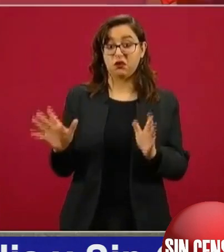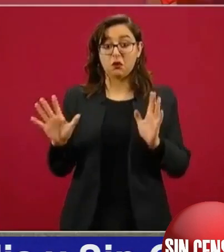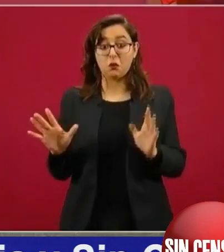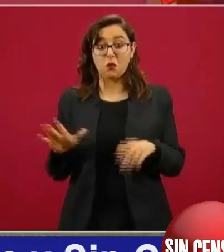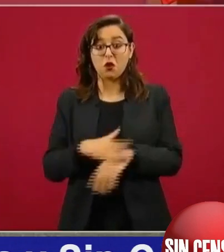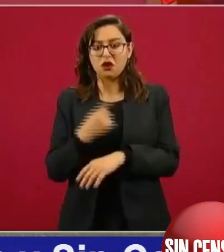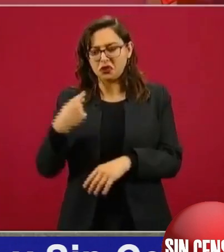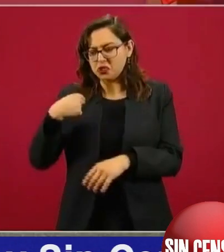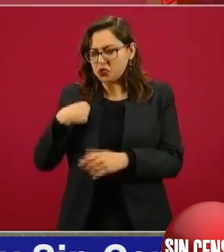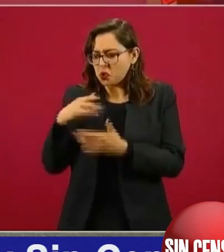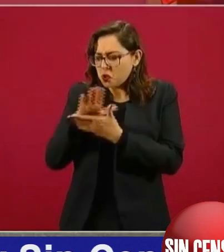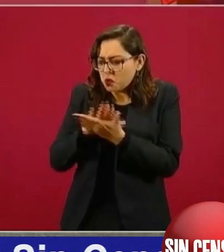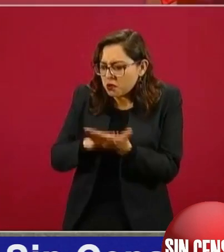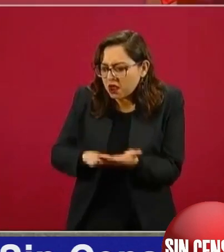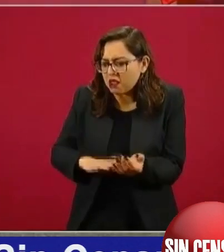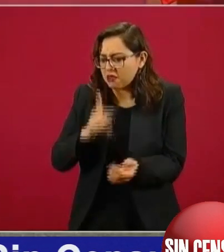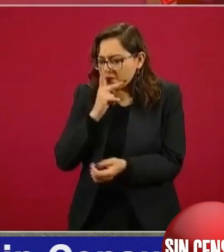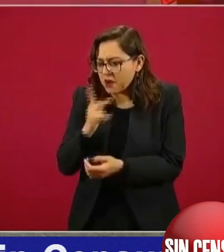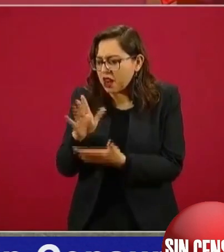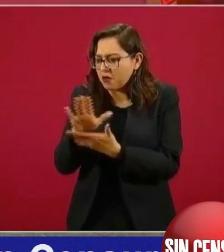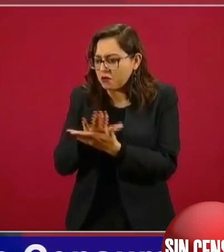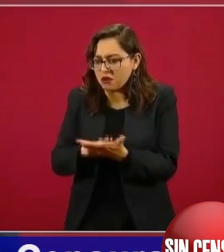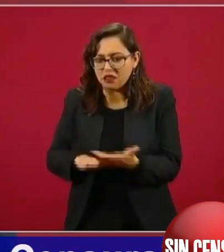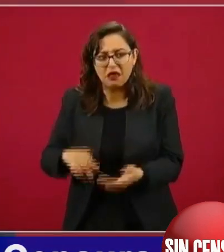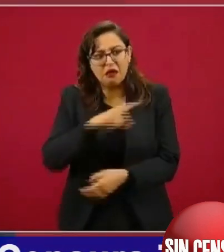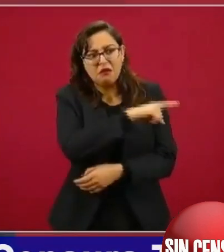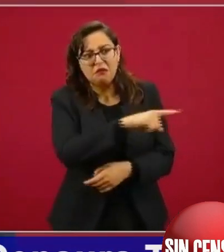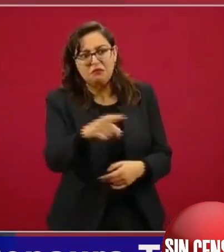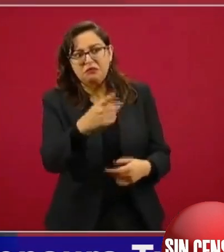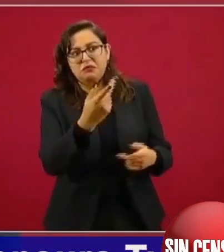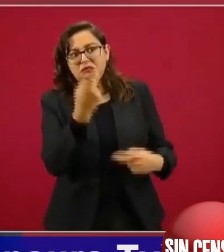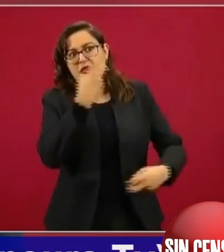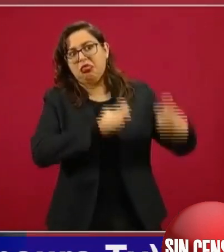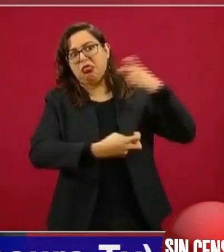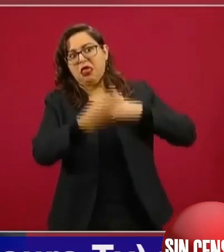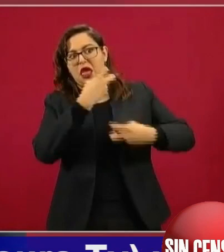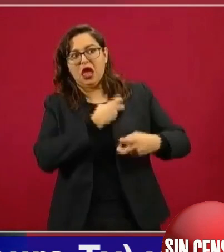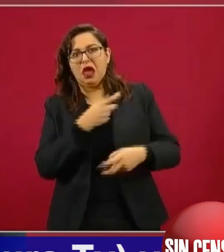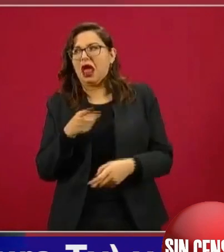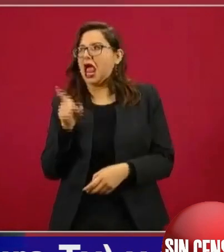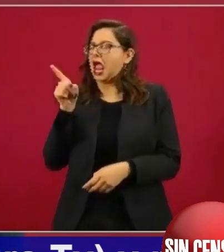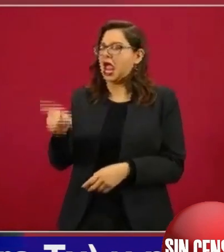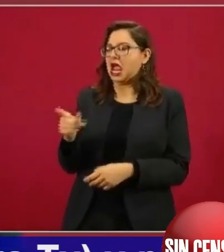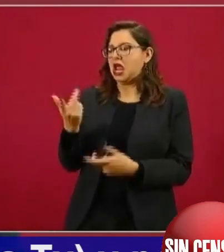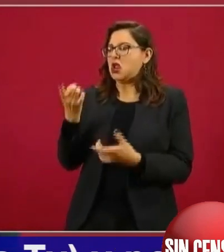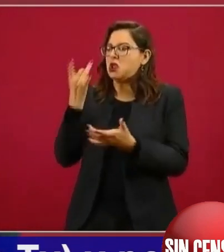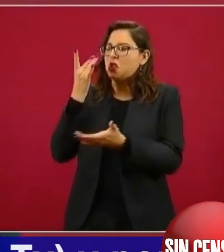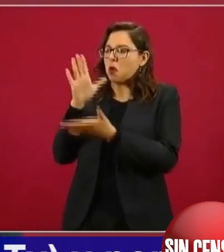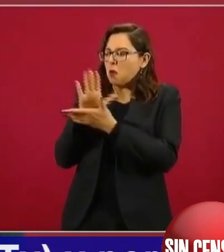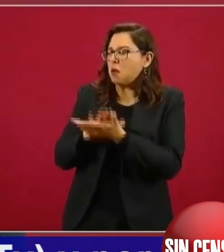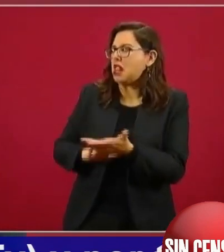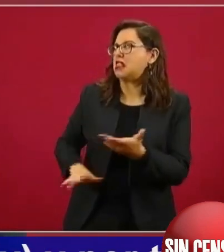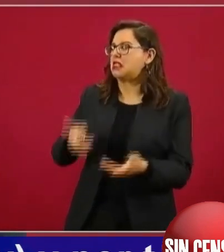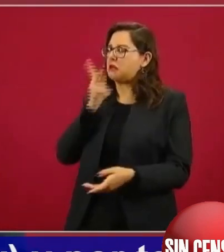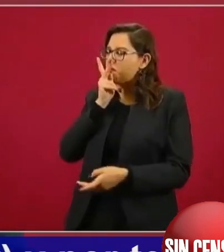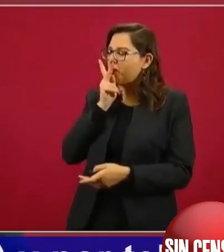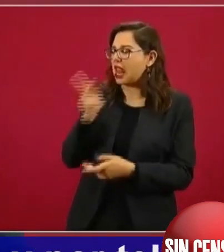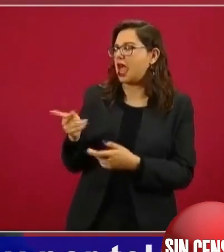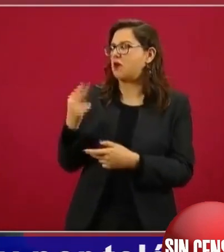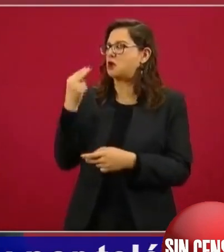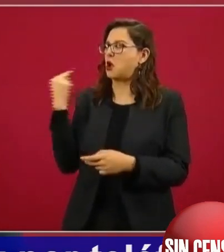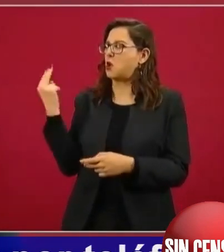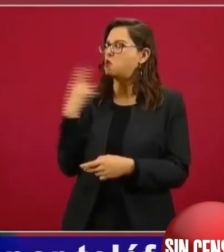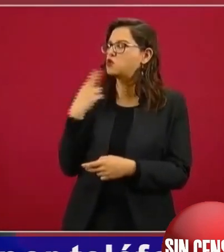de que nada más hablo para el pueblo, lo cual me da